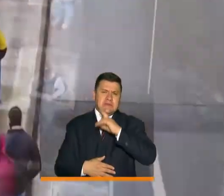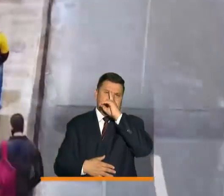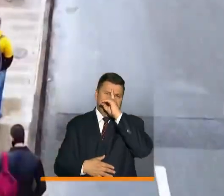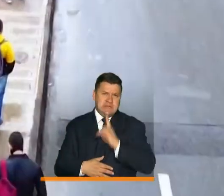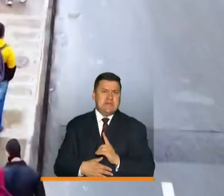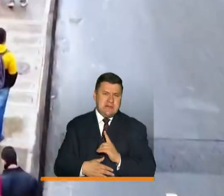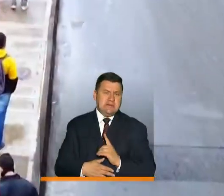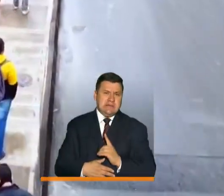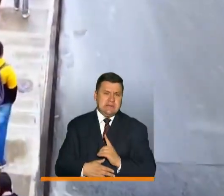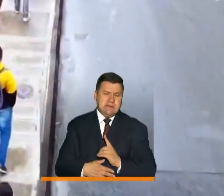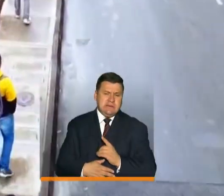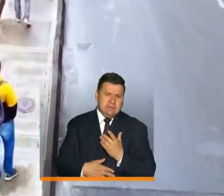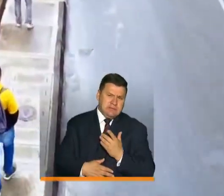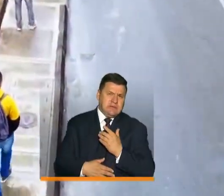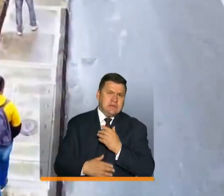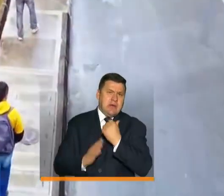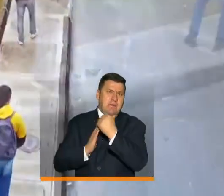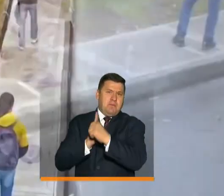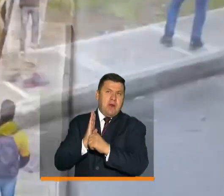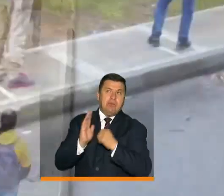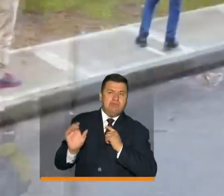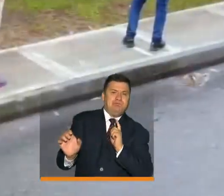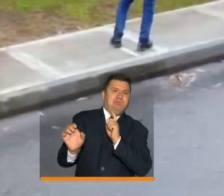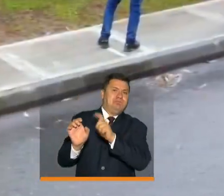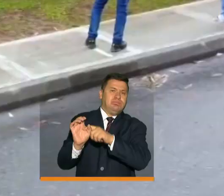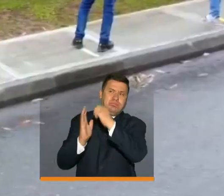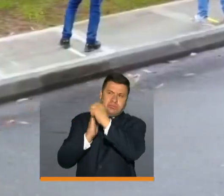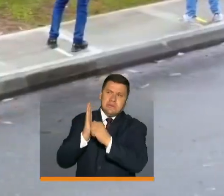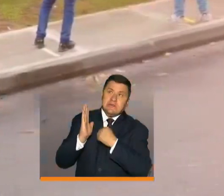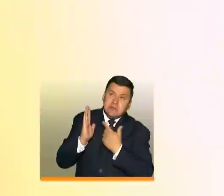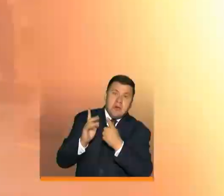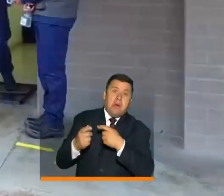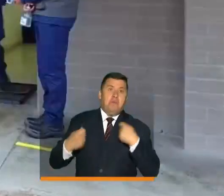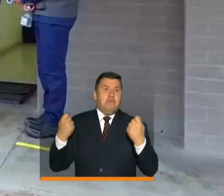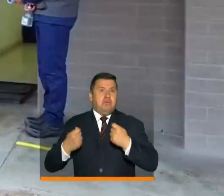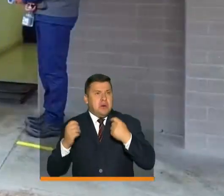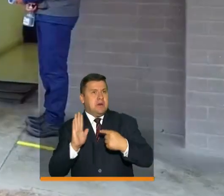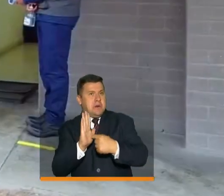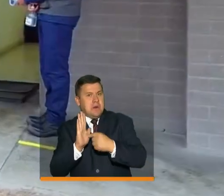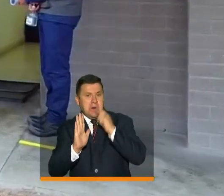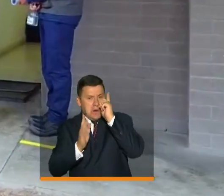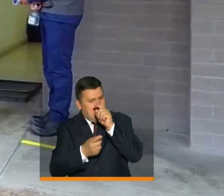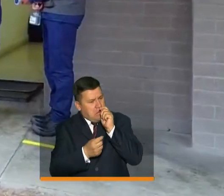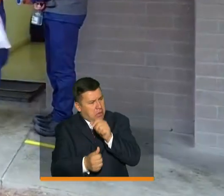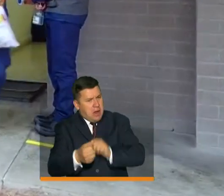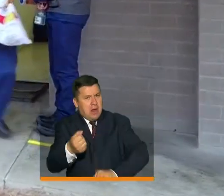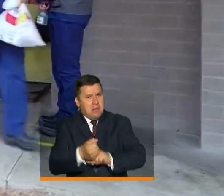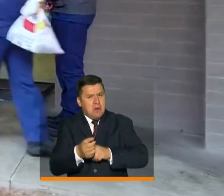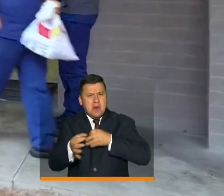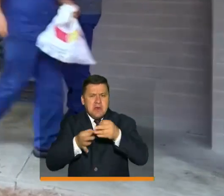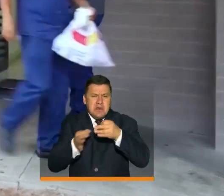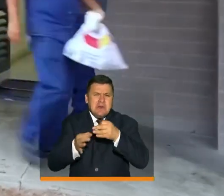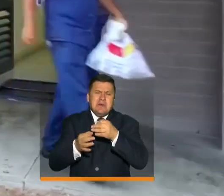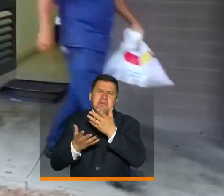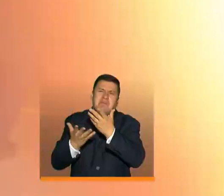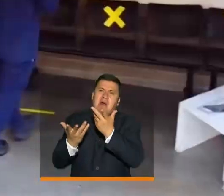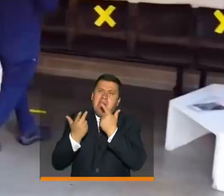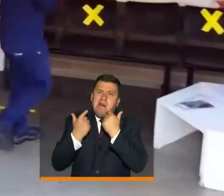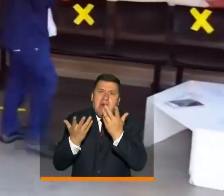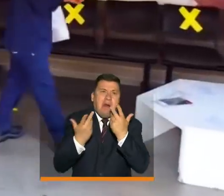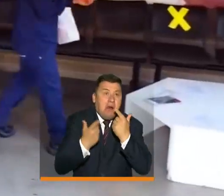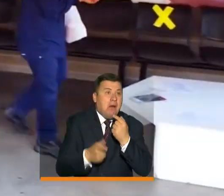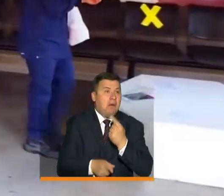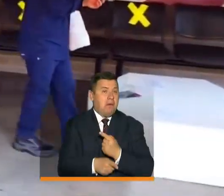decidimos involucrarnos en el programa debido a que fue debidamente promocionado y explicado por diferentes fuentes y